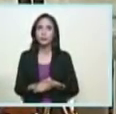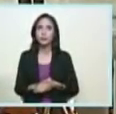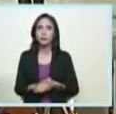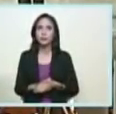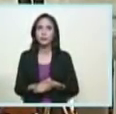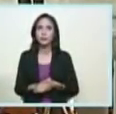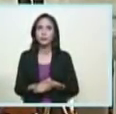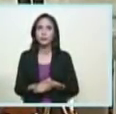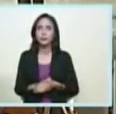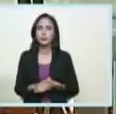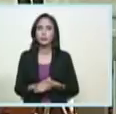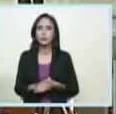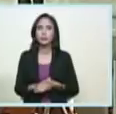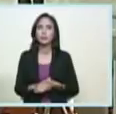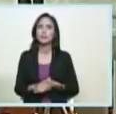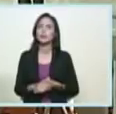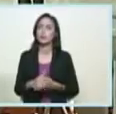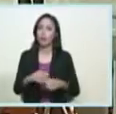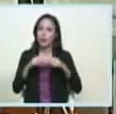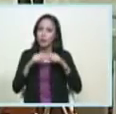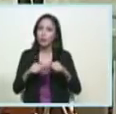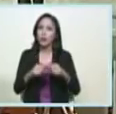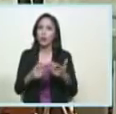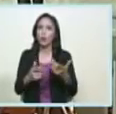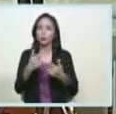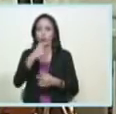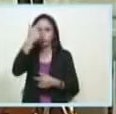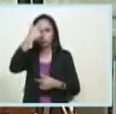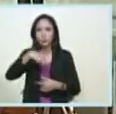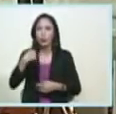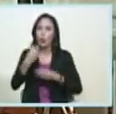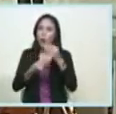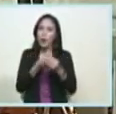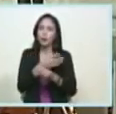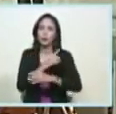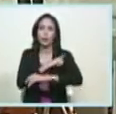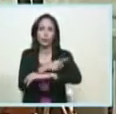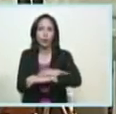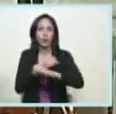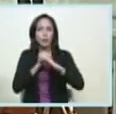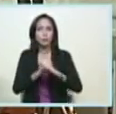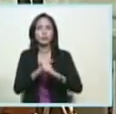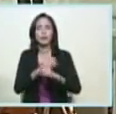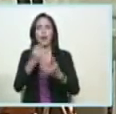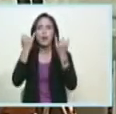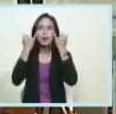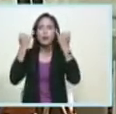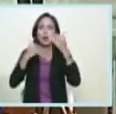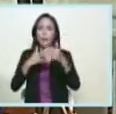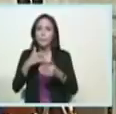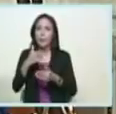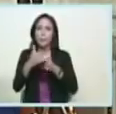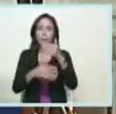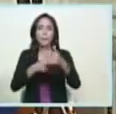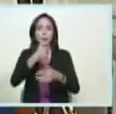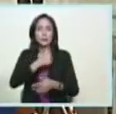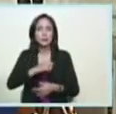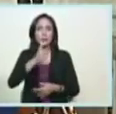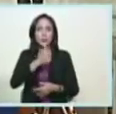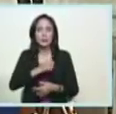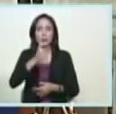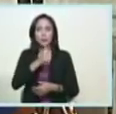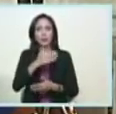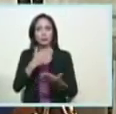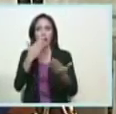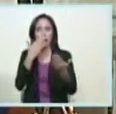colocar perseverantemente como lo he hecho perseverando perseverando perseverando nos va a colocar